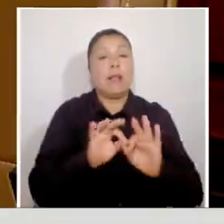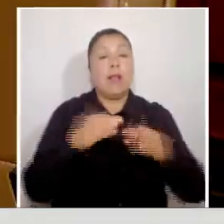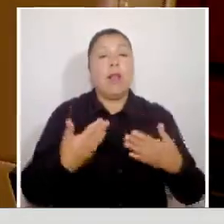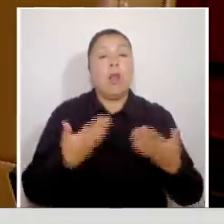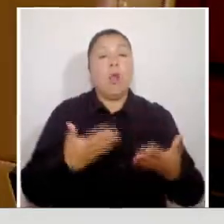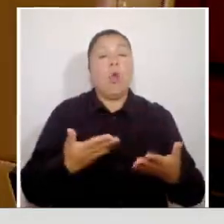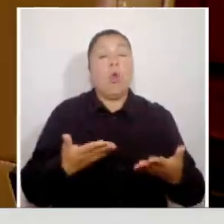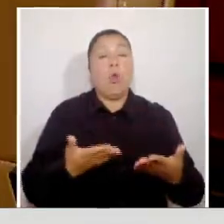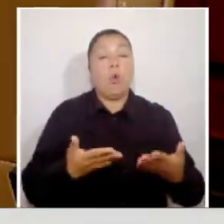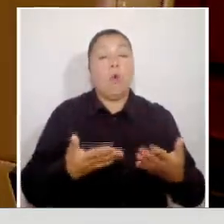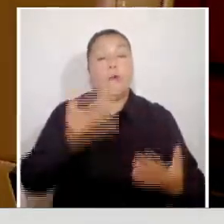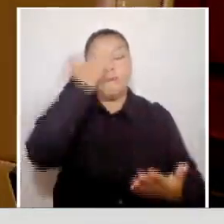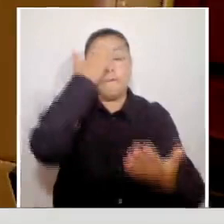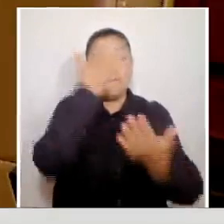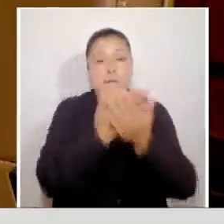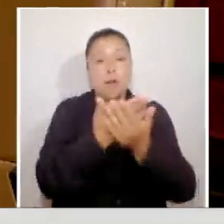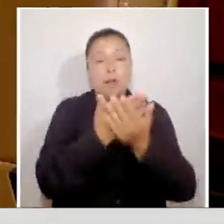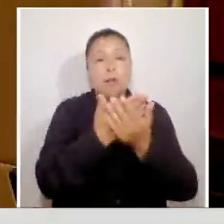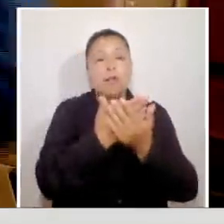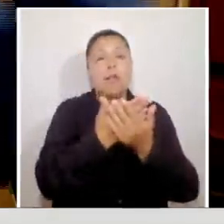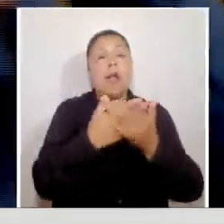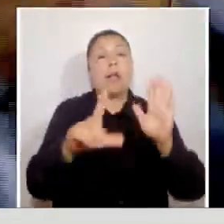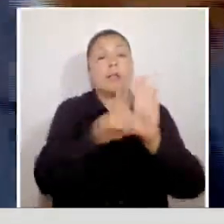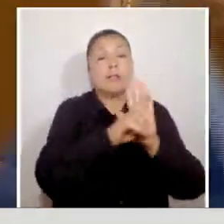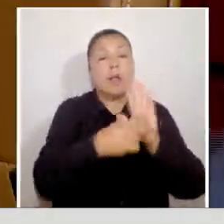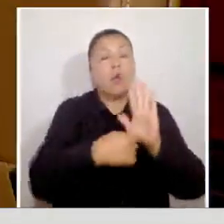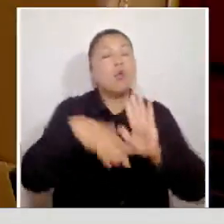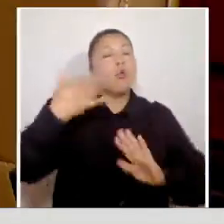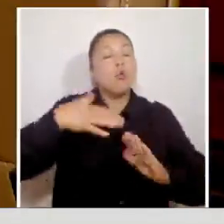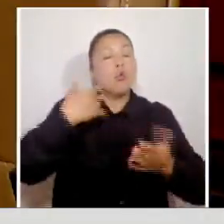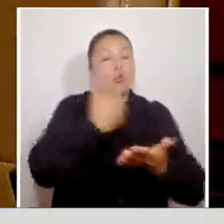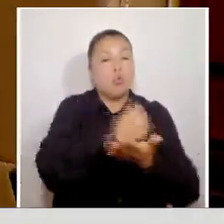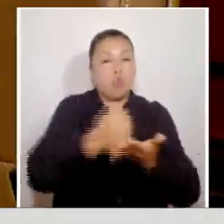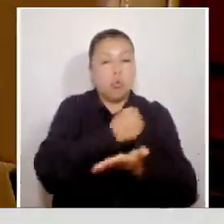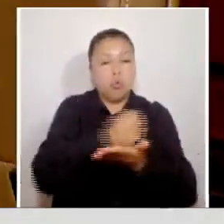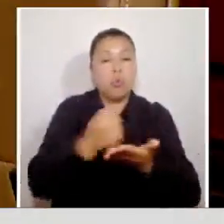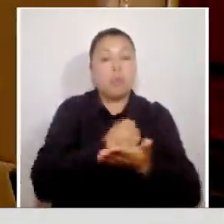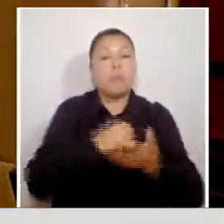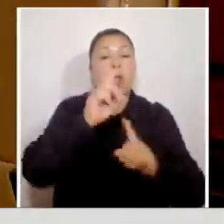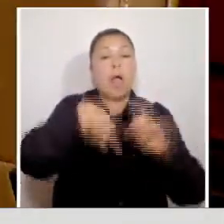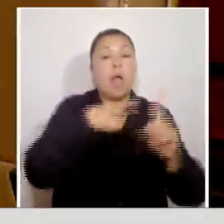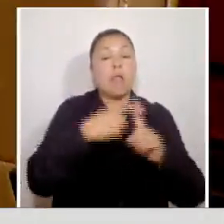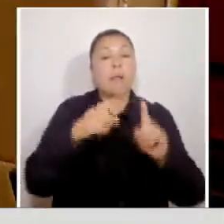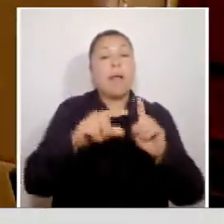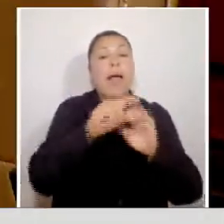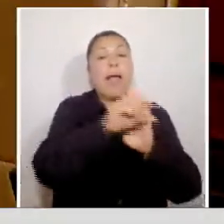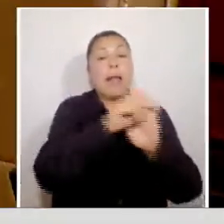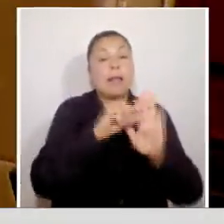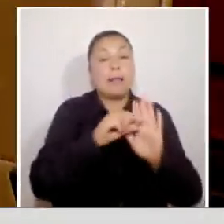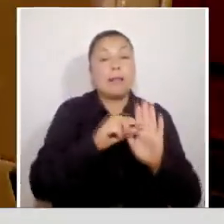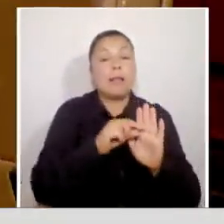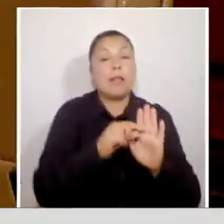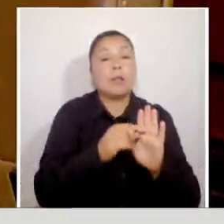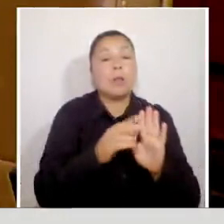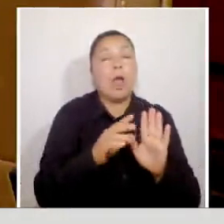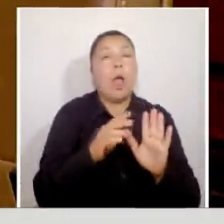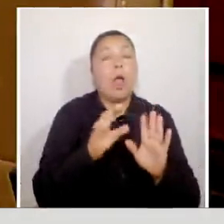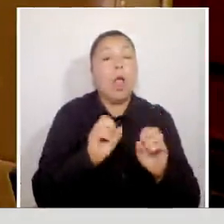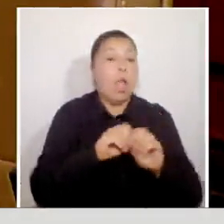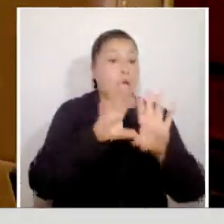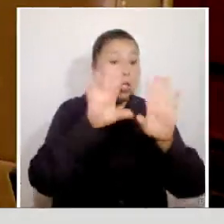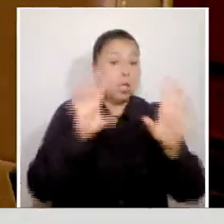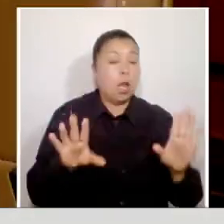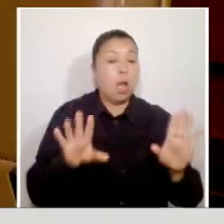enfrentar desafíos legales y que actualmente son muy burocráticos además el texto tiene rostros claros en el caso de mi